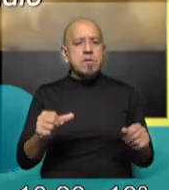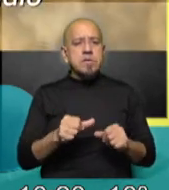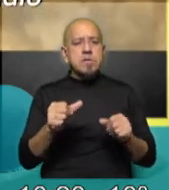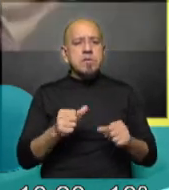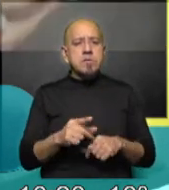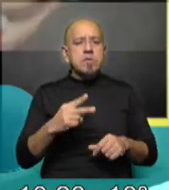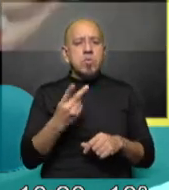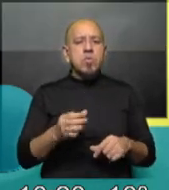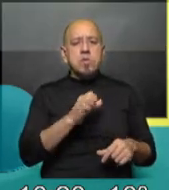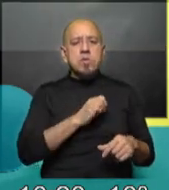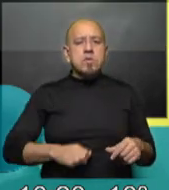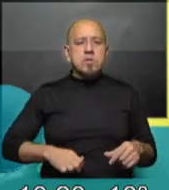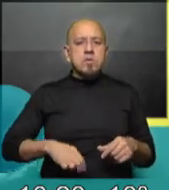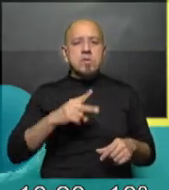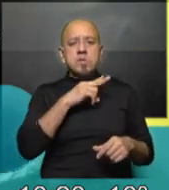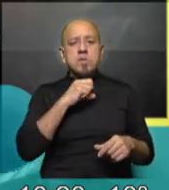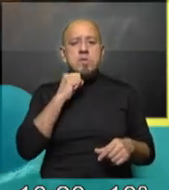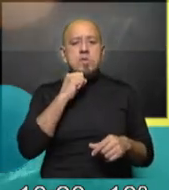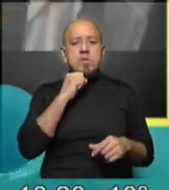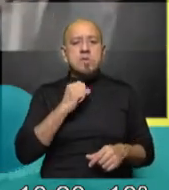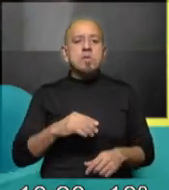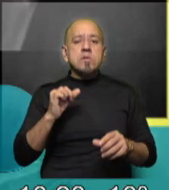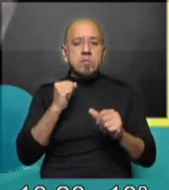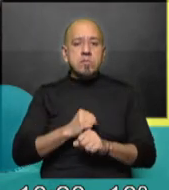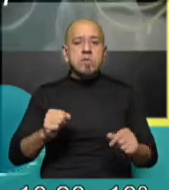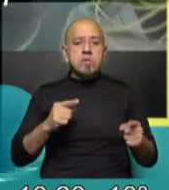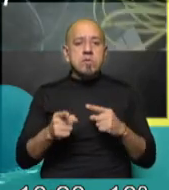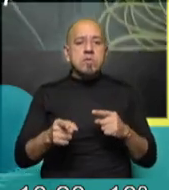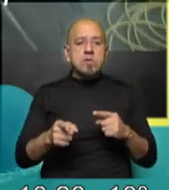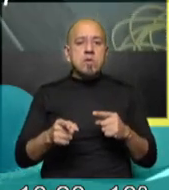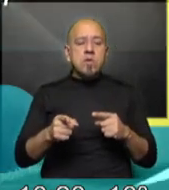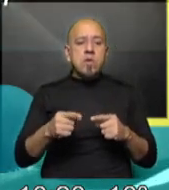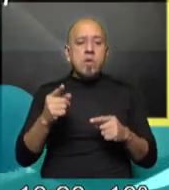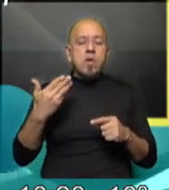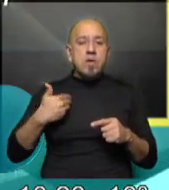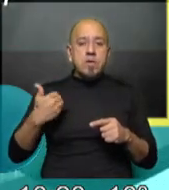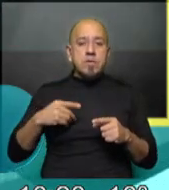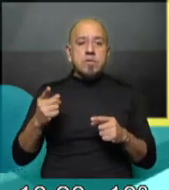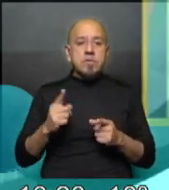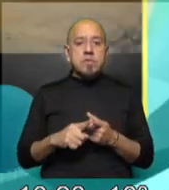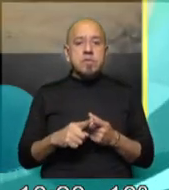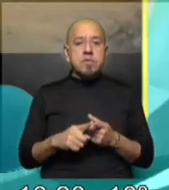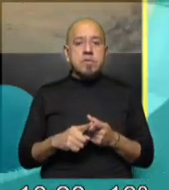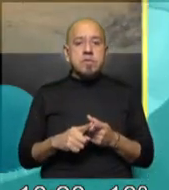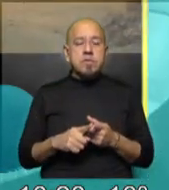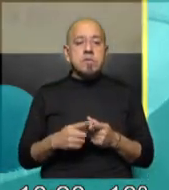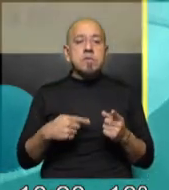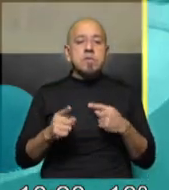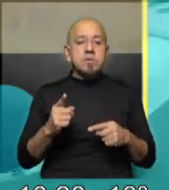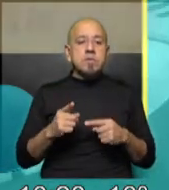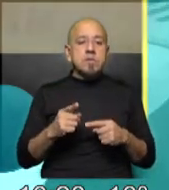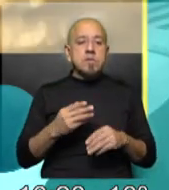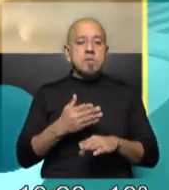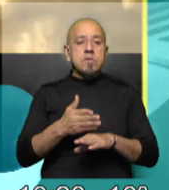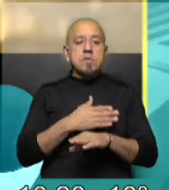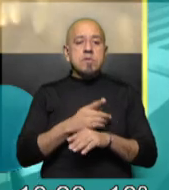de Israel. Esto realmente se manejó en algún momento como posibilidad en Argentina. Pero además se manejó antes que surgiera el Estado de